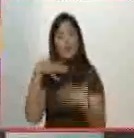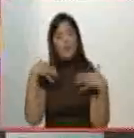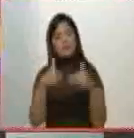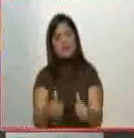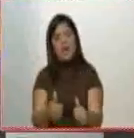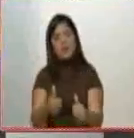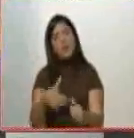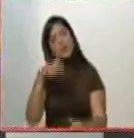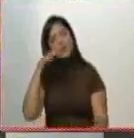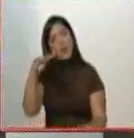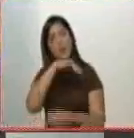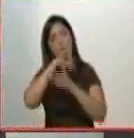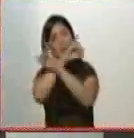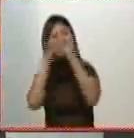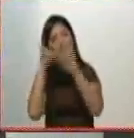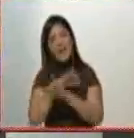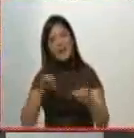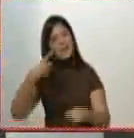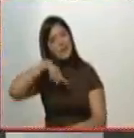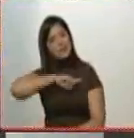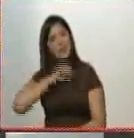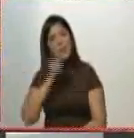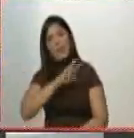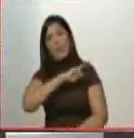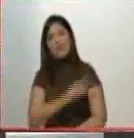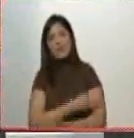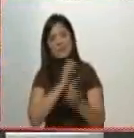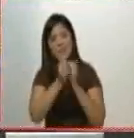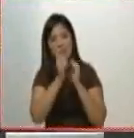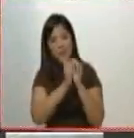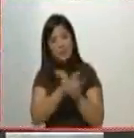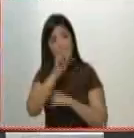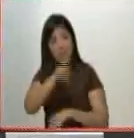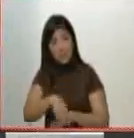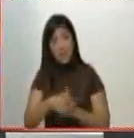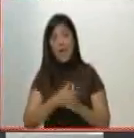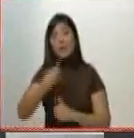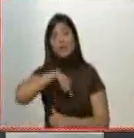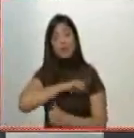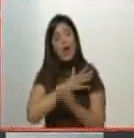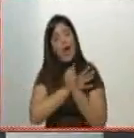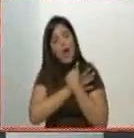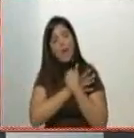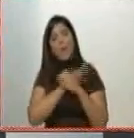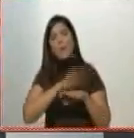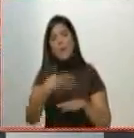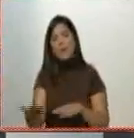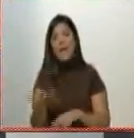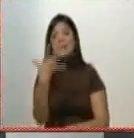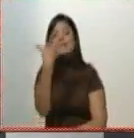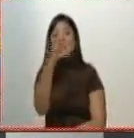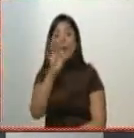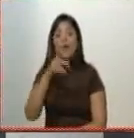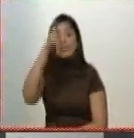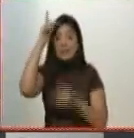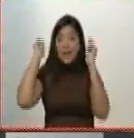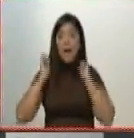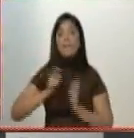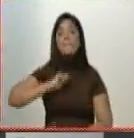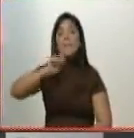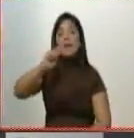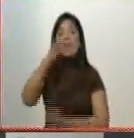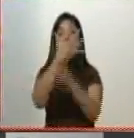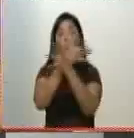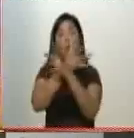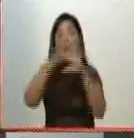es un pueblo más feliz. Por eso somos también potencia deportiva. Y también lo somos, bueno, por esa esas 50 medallas obtenidas en los Juegos